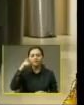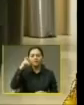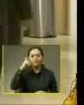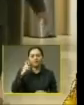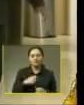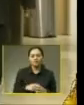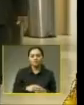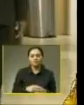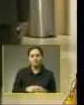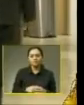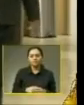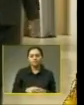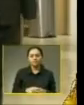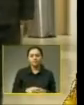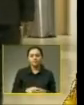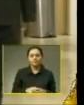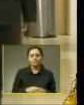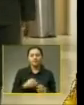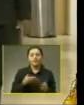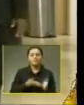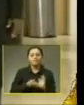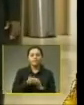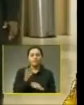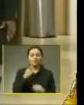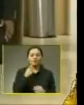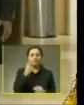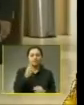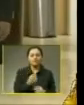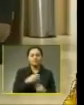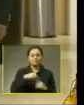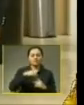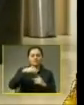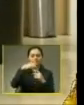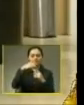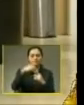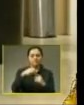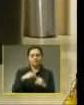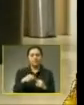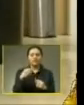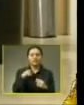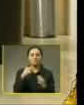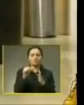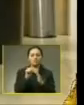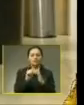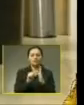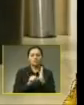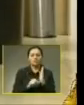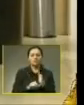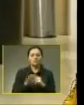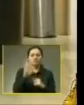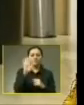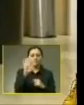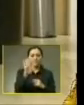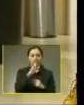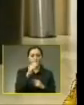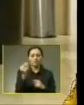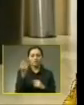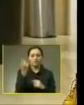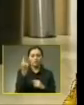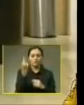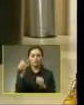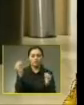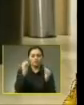contradicción. Me voy a referir principalmente a los artículos 5 y 11 que me parecen los